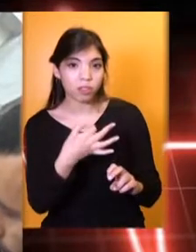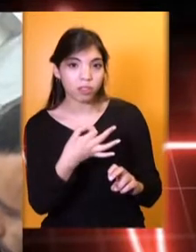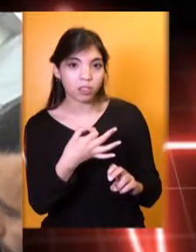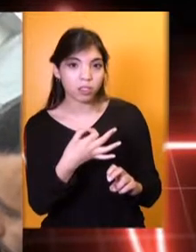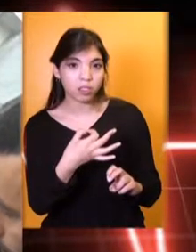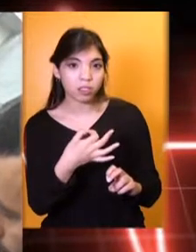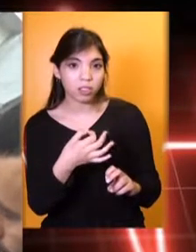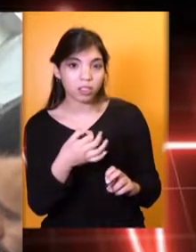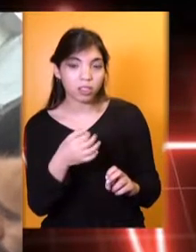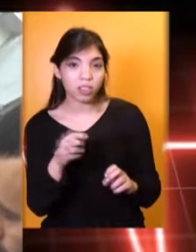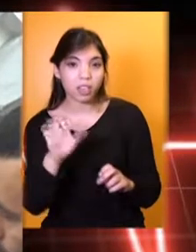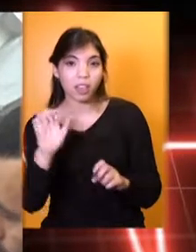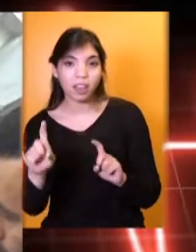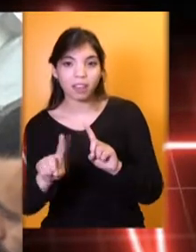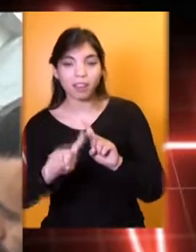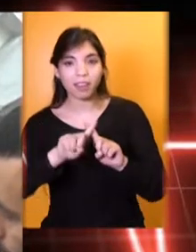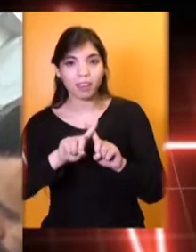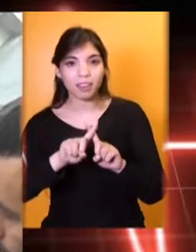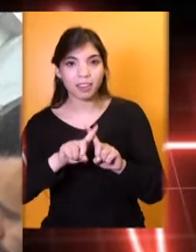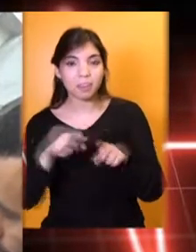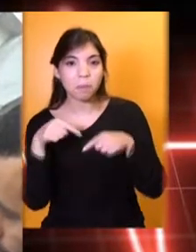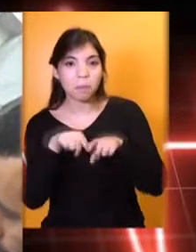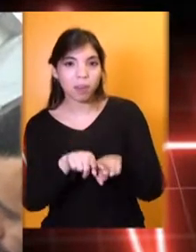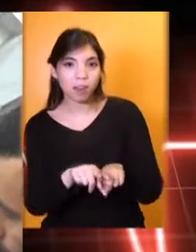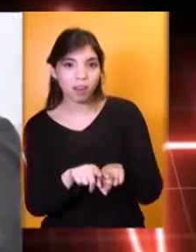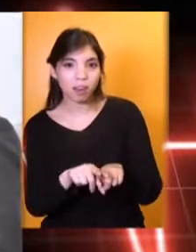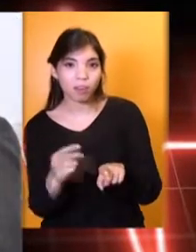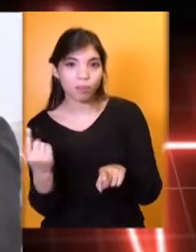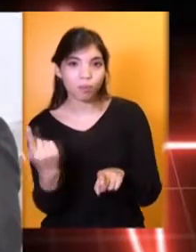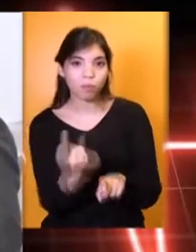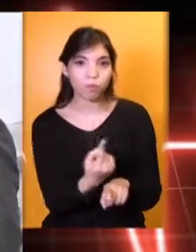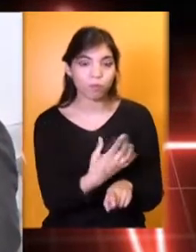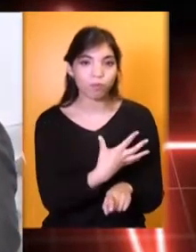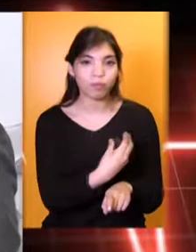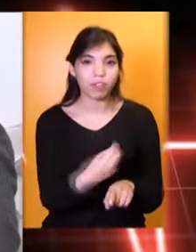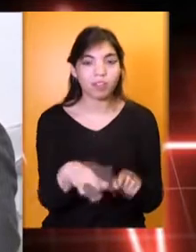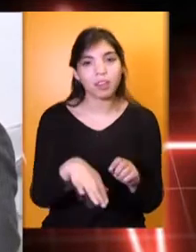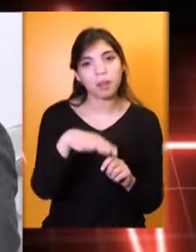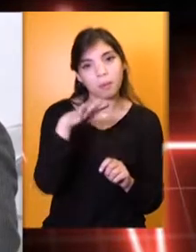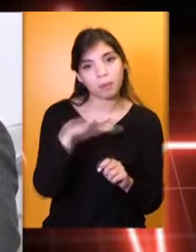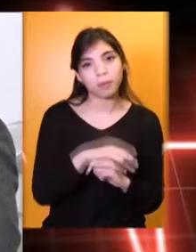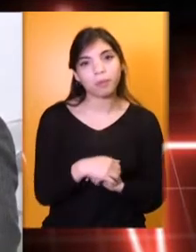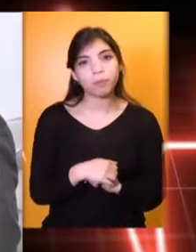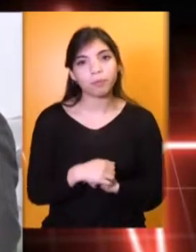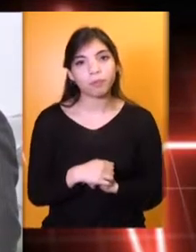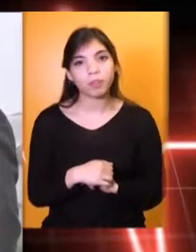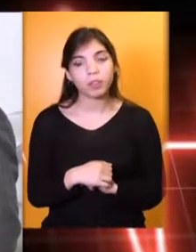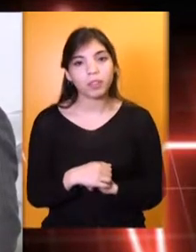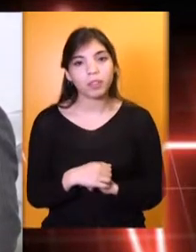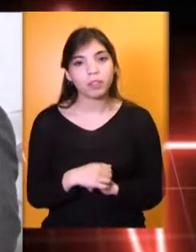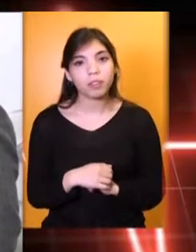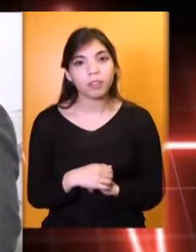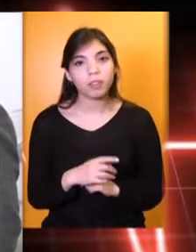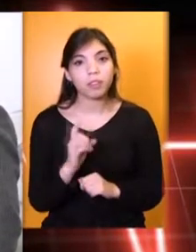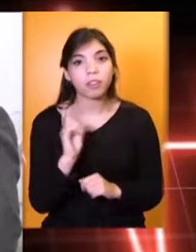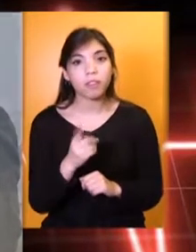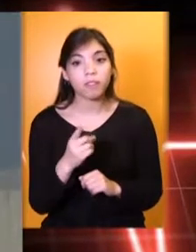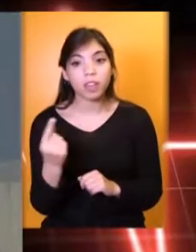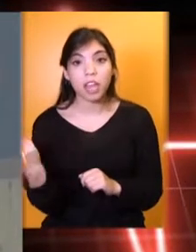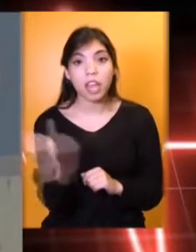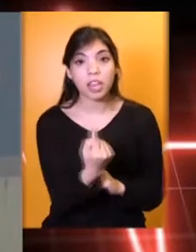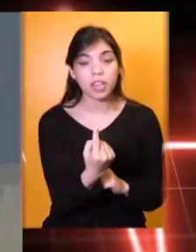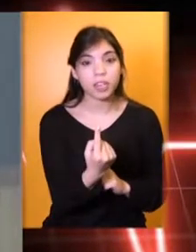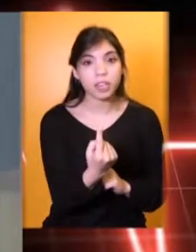expareja de una de las personas que se encuentra lesionada en el hospital de Valdivia. El presunto autor debía presentarse este miércoles a